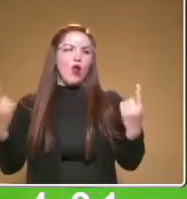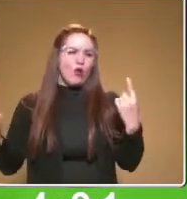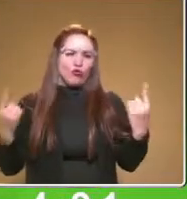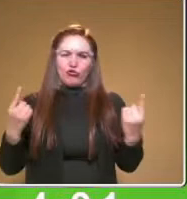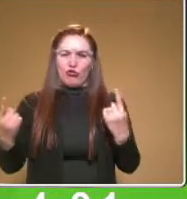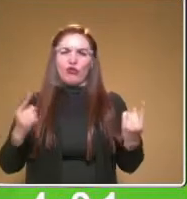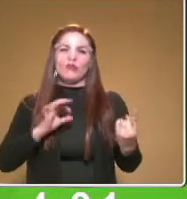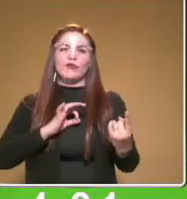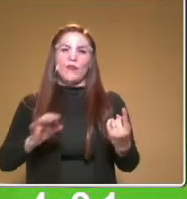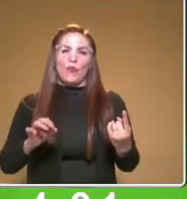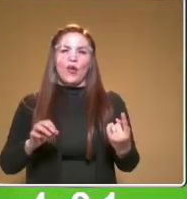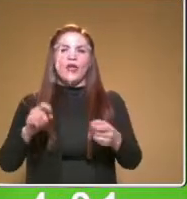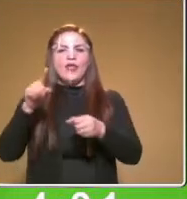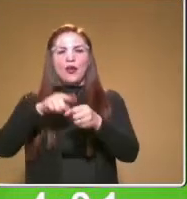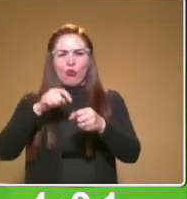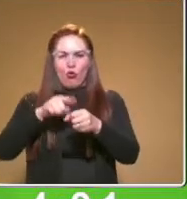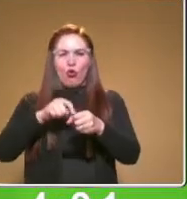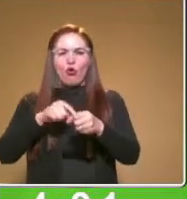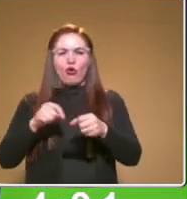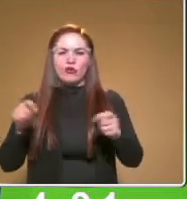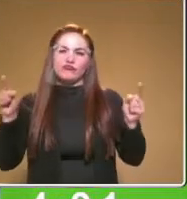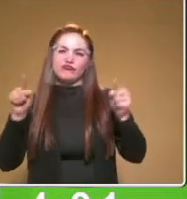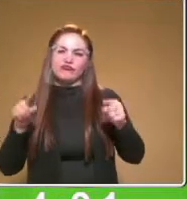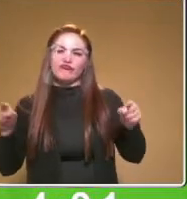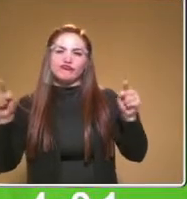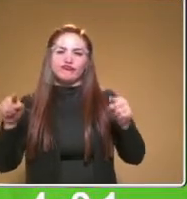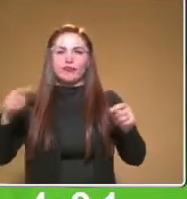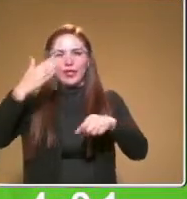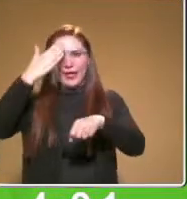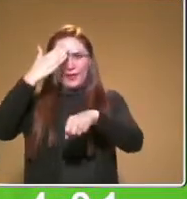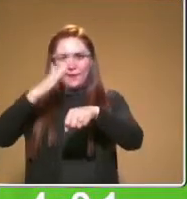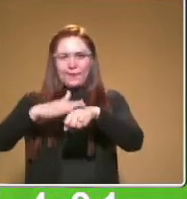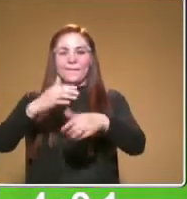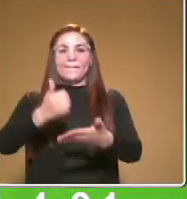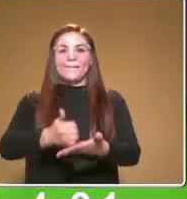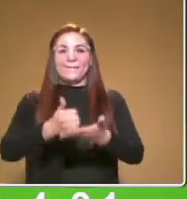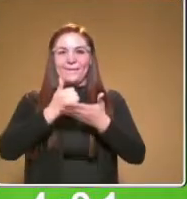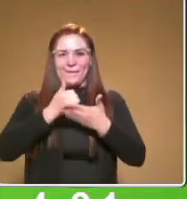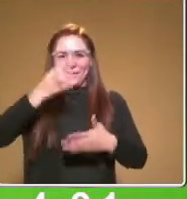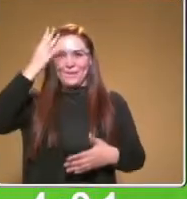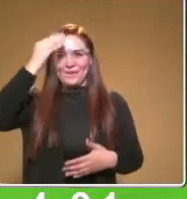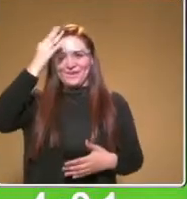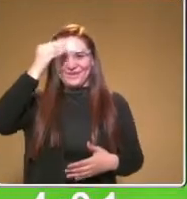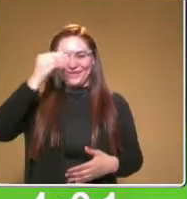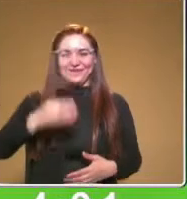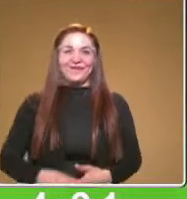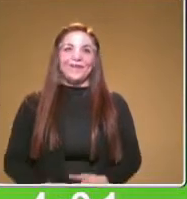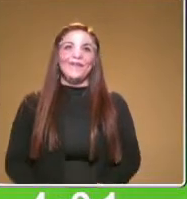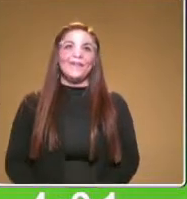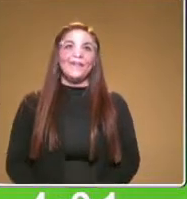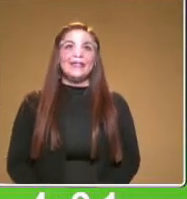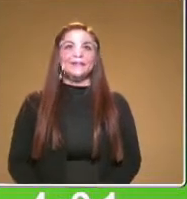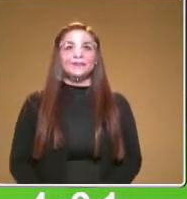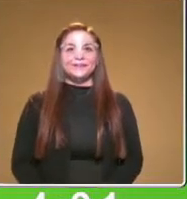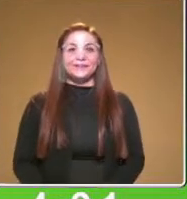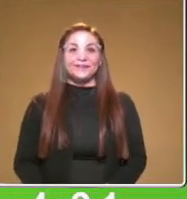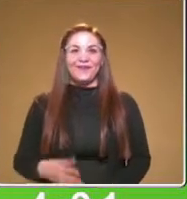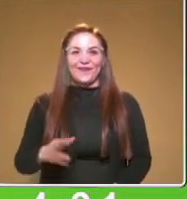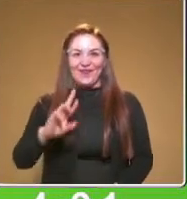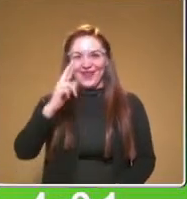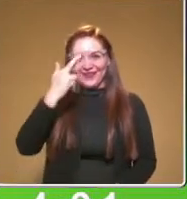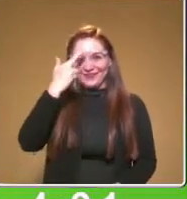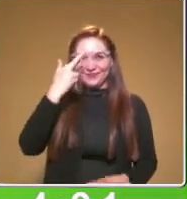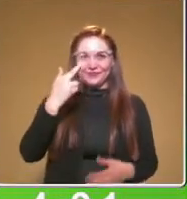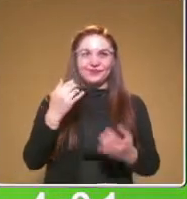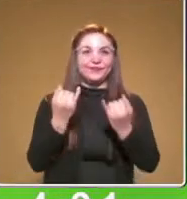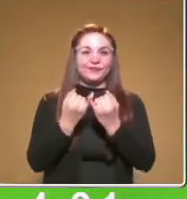como visualmente más agradable y a la memoria también eso le ayuda. Inclusive, maestra, bueno, aquí mi maestra, yo a veces también le